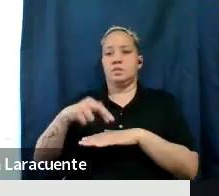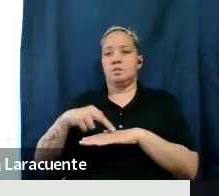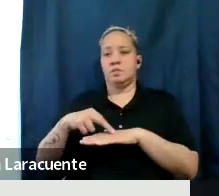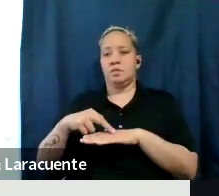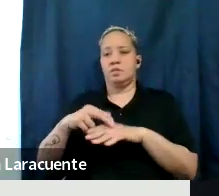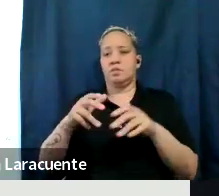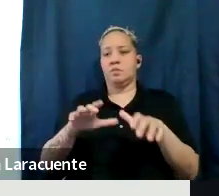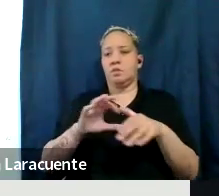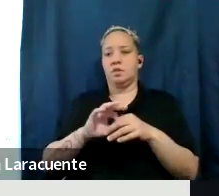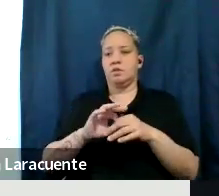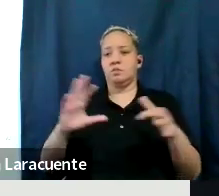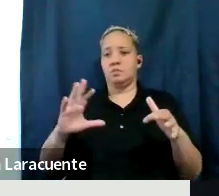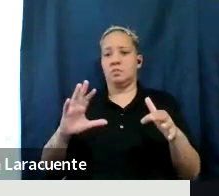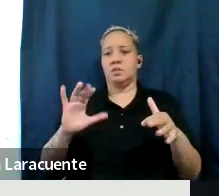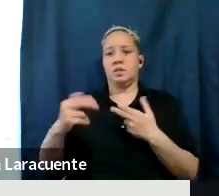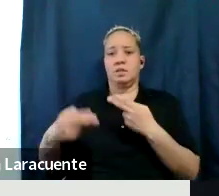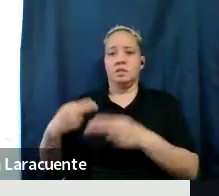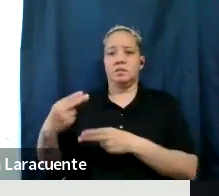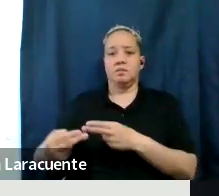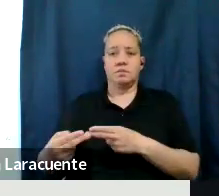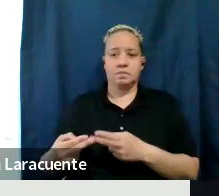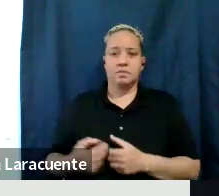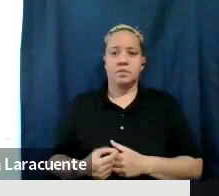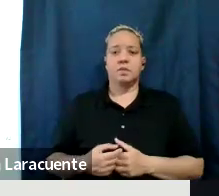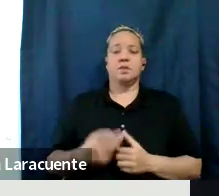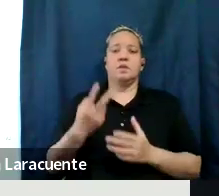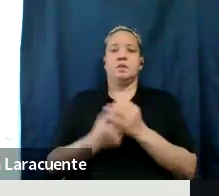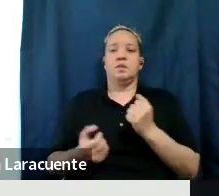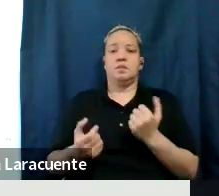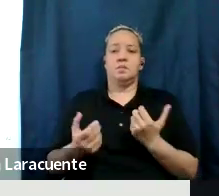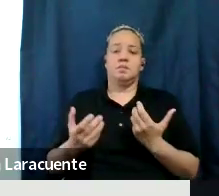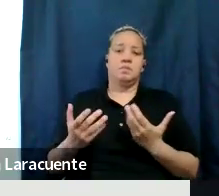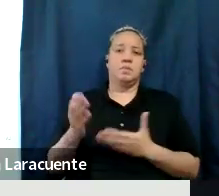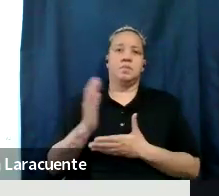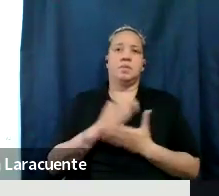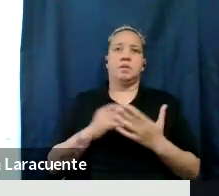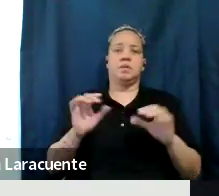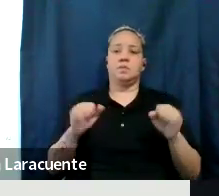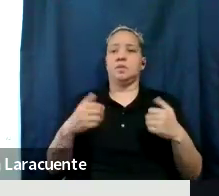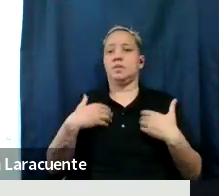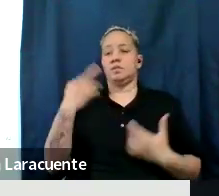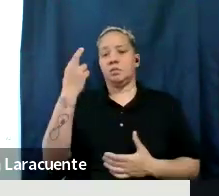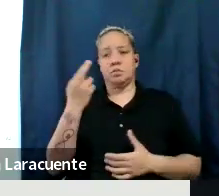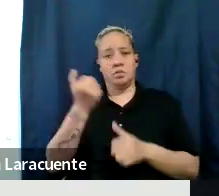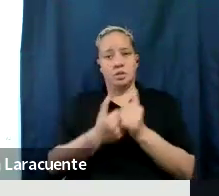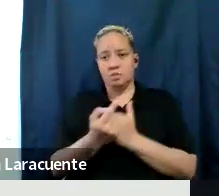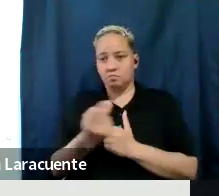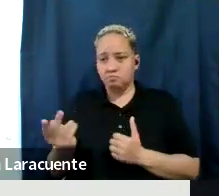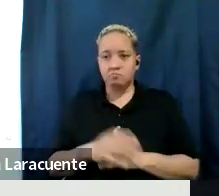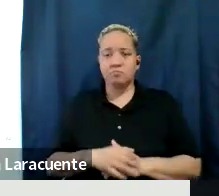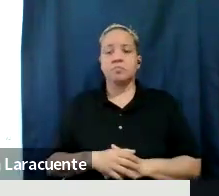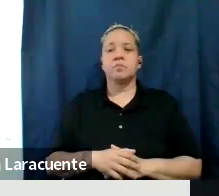quiere desprenderse de ese legado, ¿no? Y digamos que las dos partes pueden tener sus razones cada una, ¿no? Normalmente